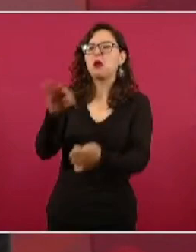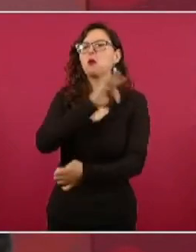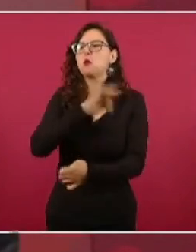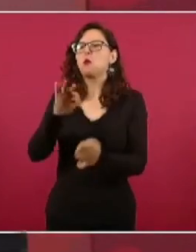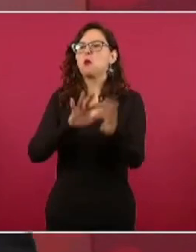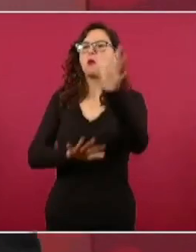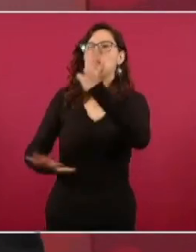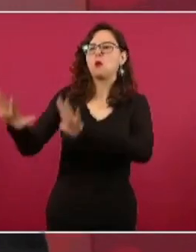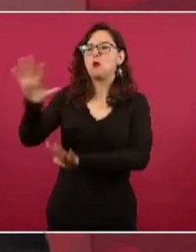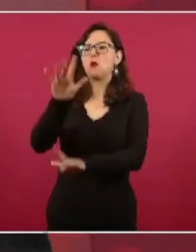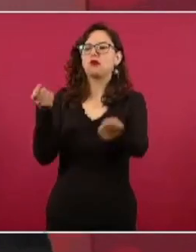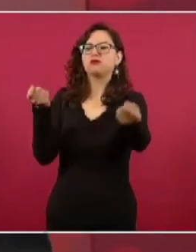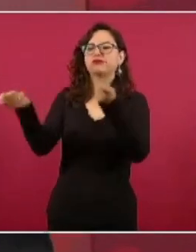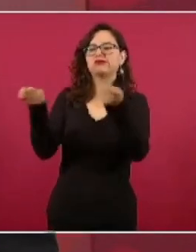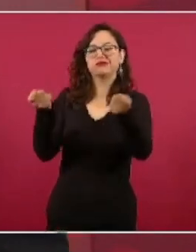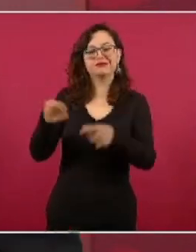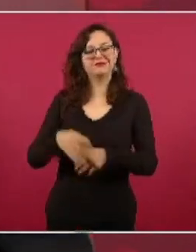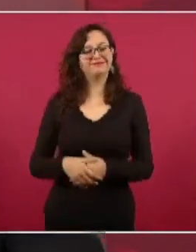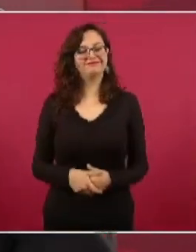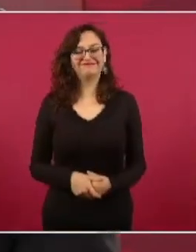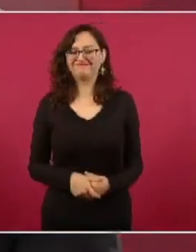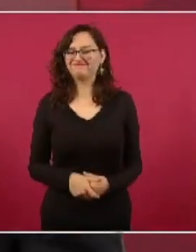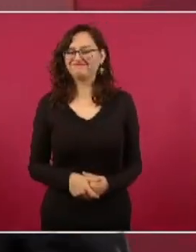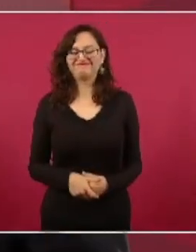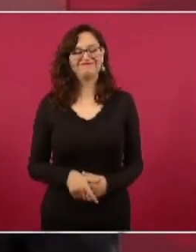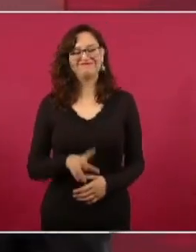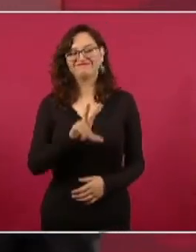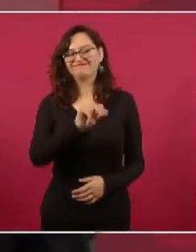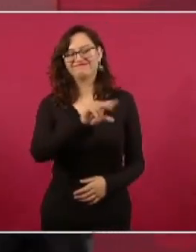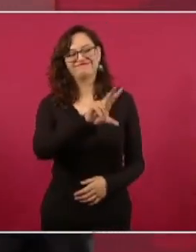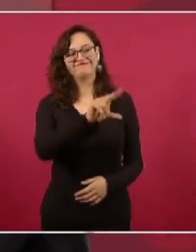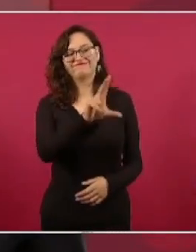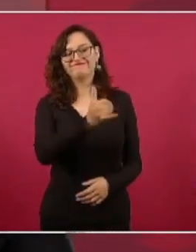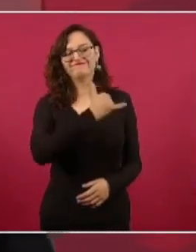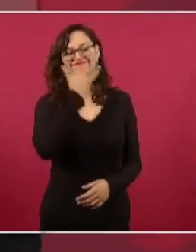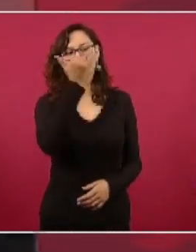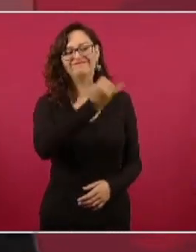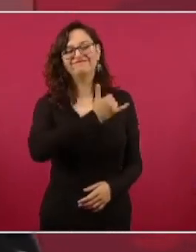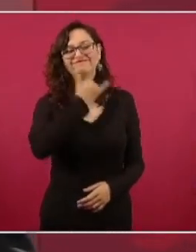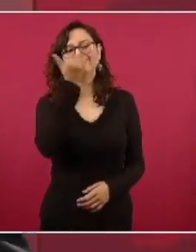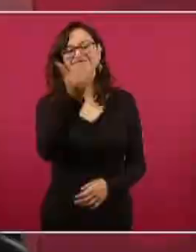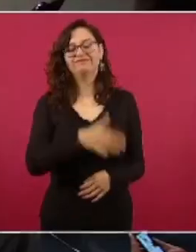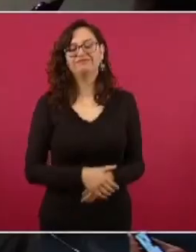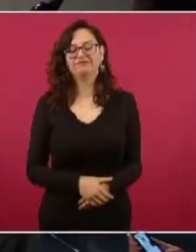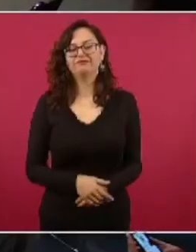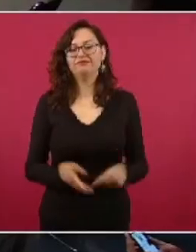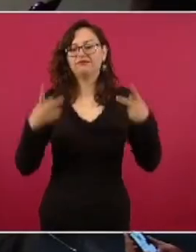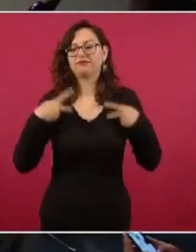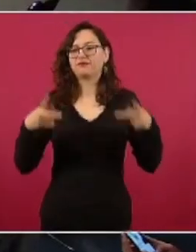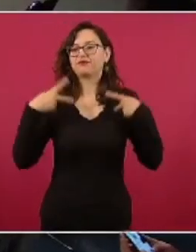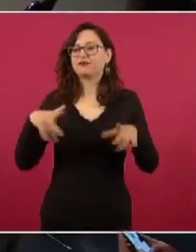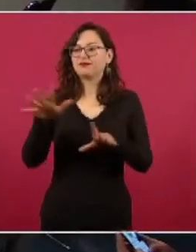No, el pueblo de México es de los pueblos más conscientes del mundo.